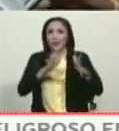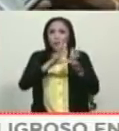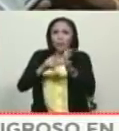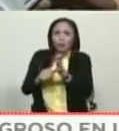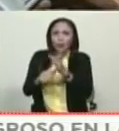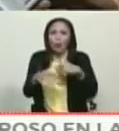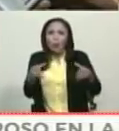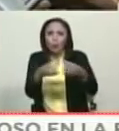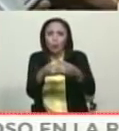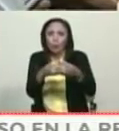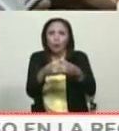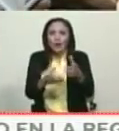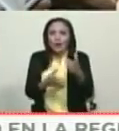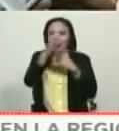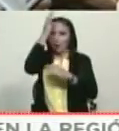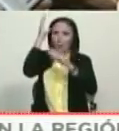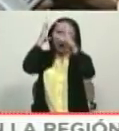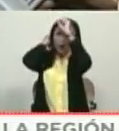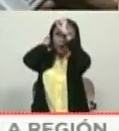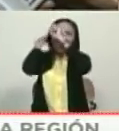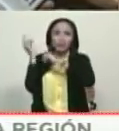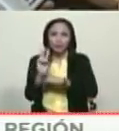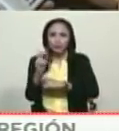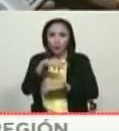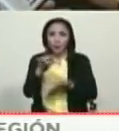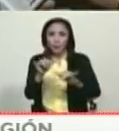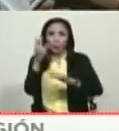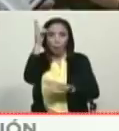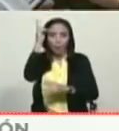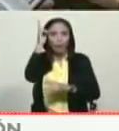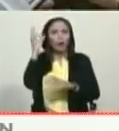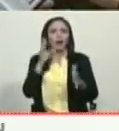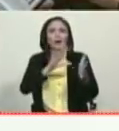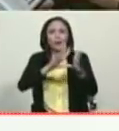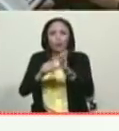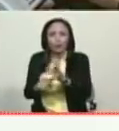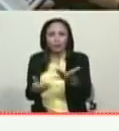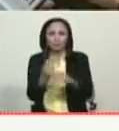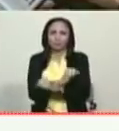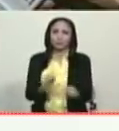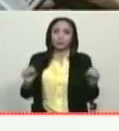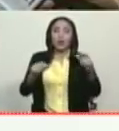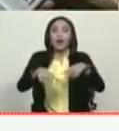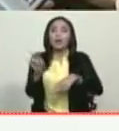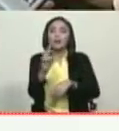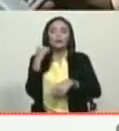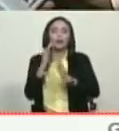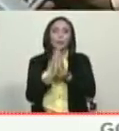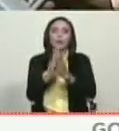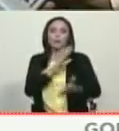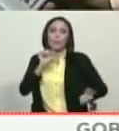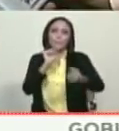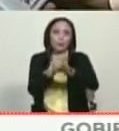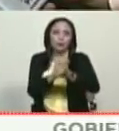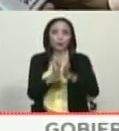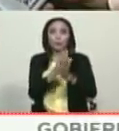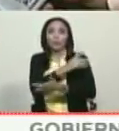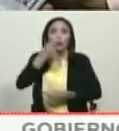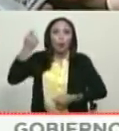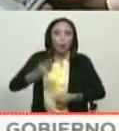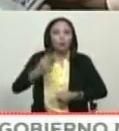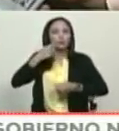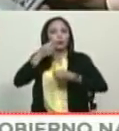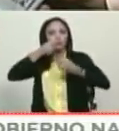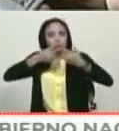grupo venezuela exige que este grupo de personas que asalto su embajada en perú sean capturados y sean enjuiciados públicamente